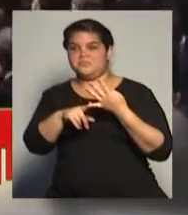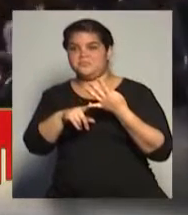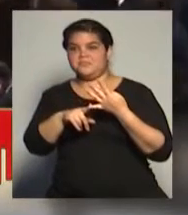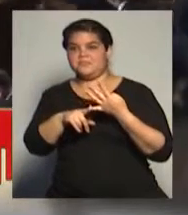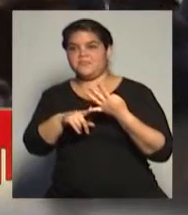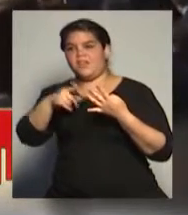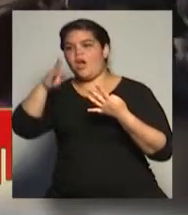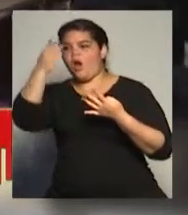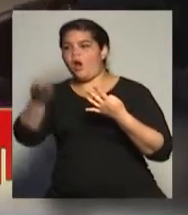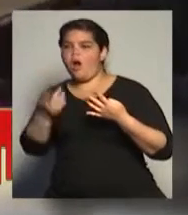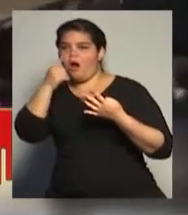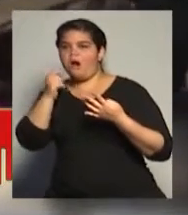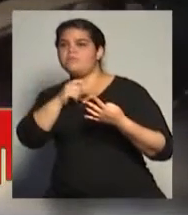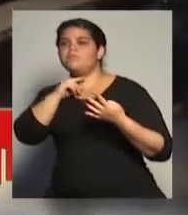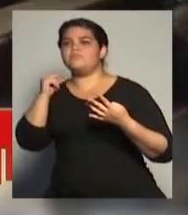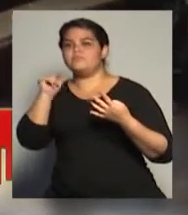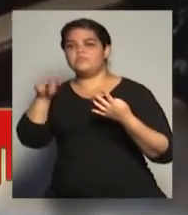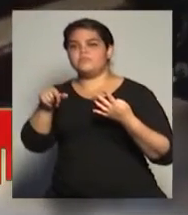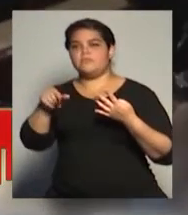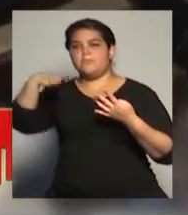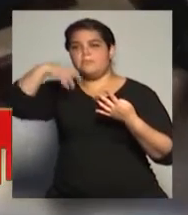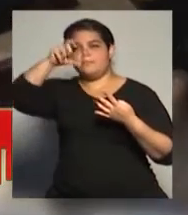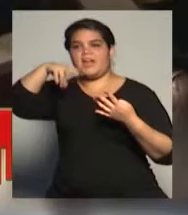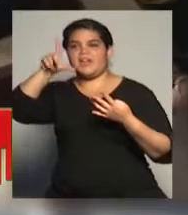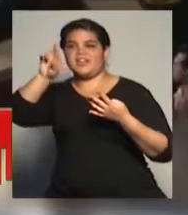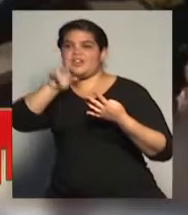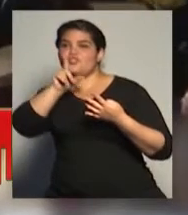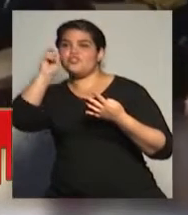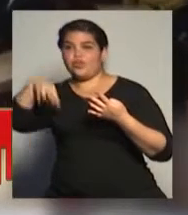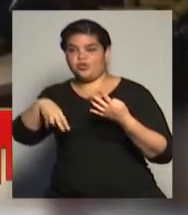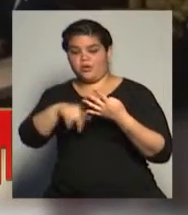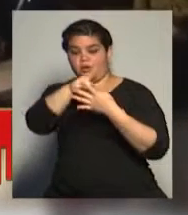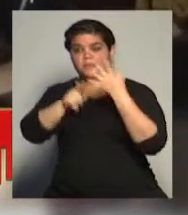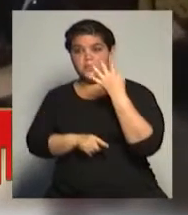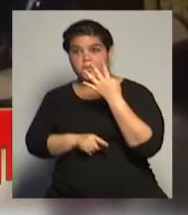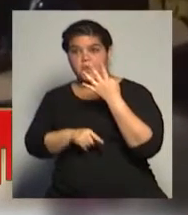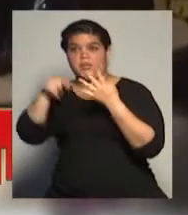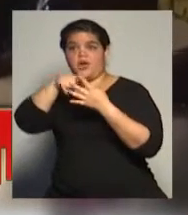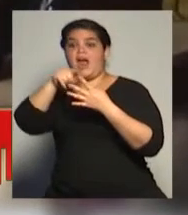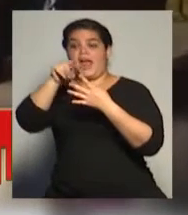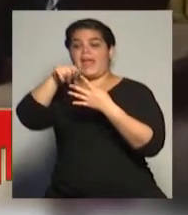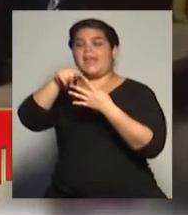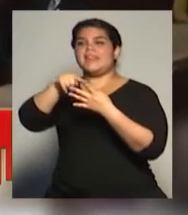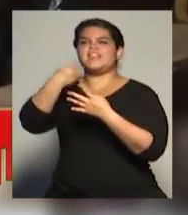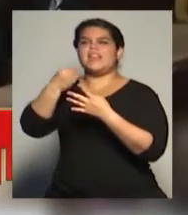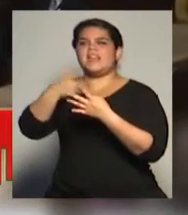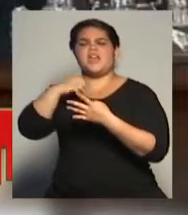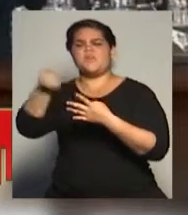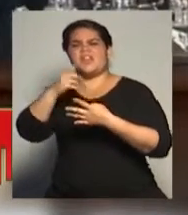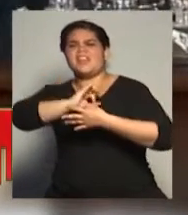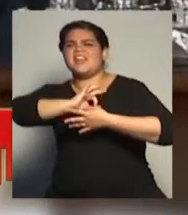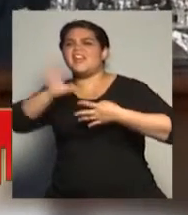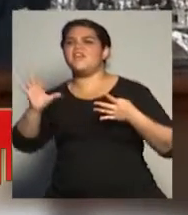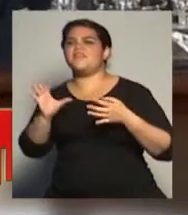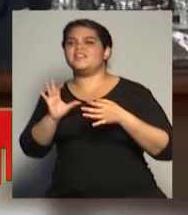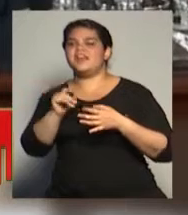un sacerdote Merton, ¿sí? Entonces, con Lincoln rescataba la libertad y para